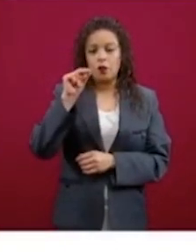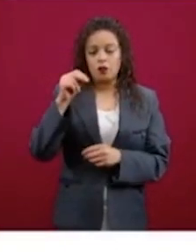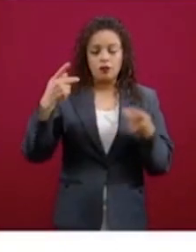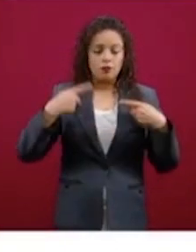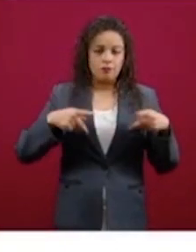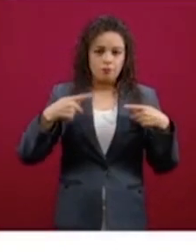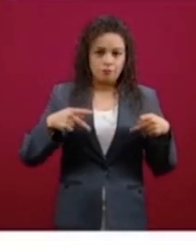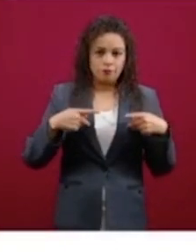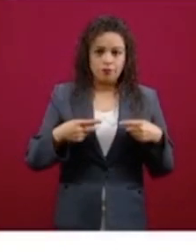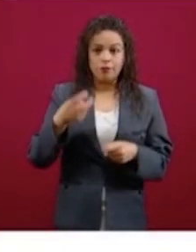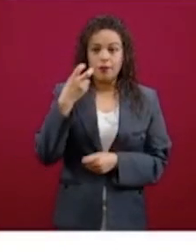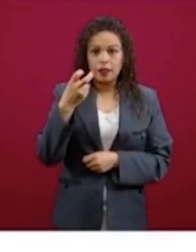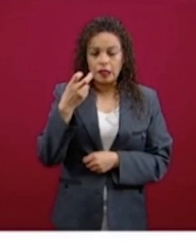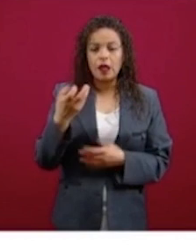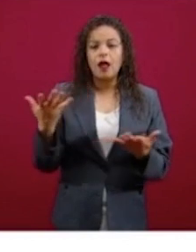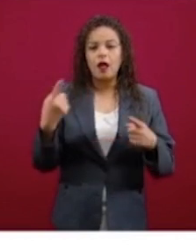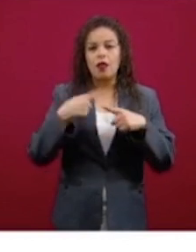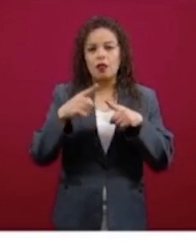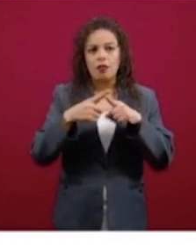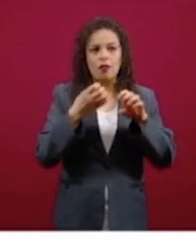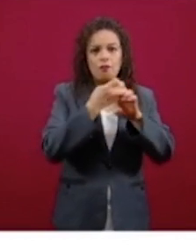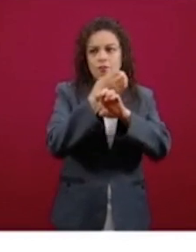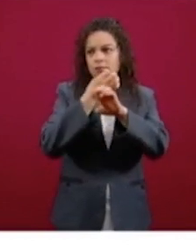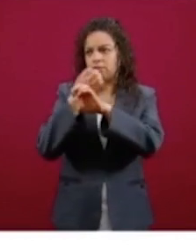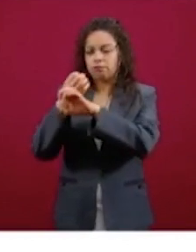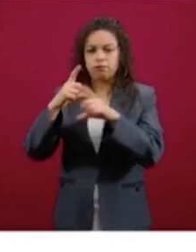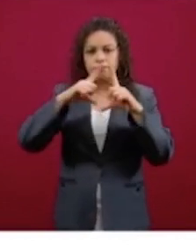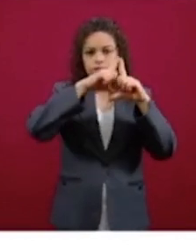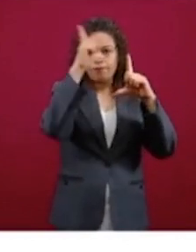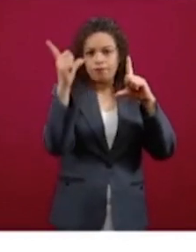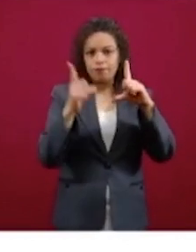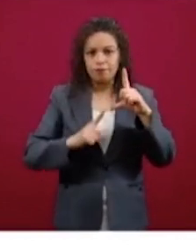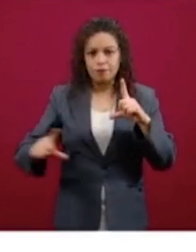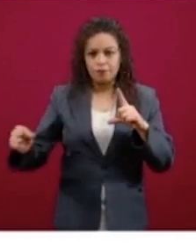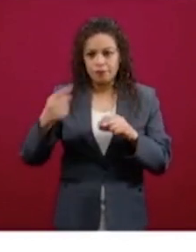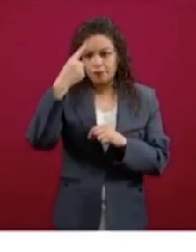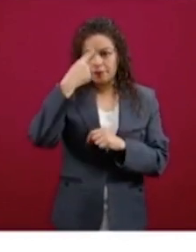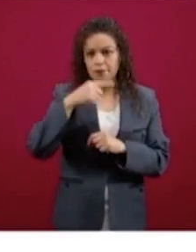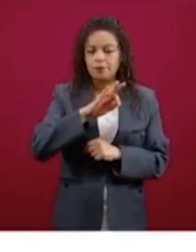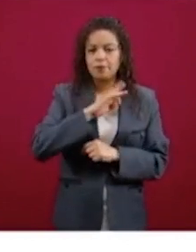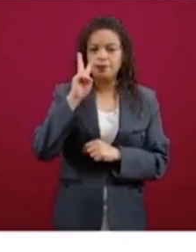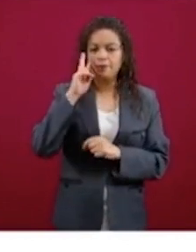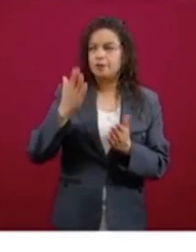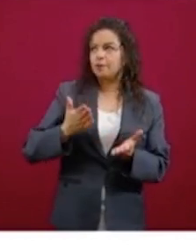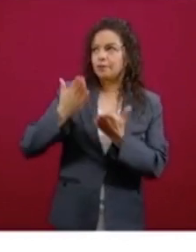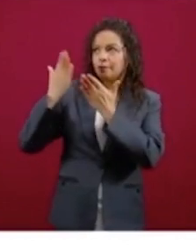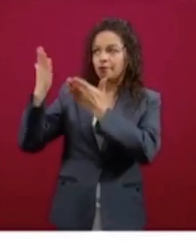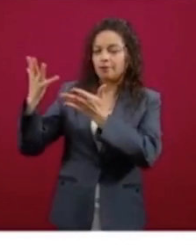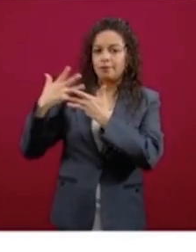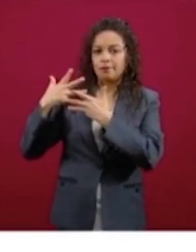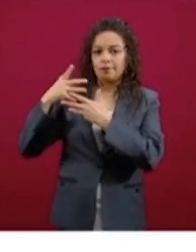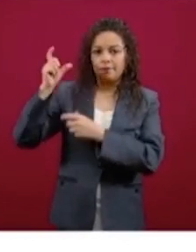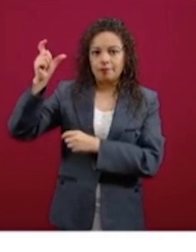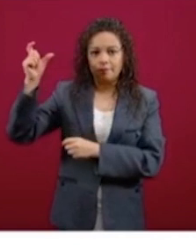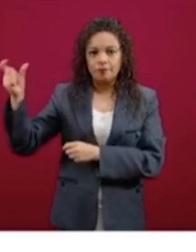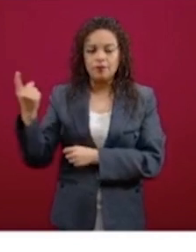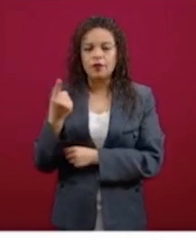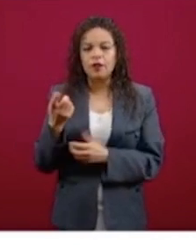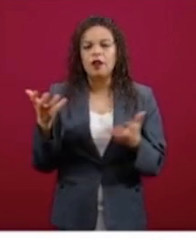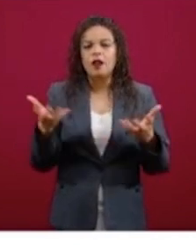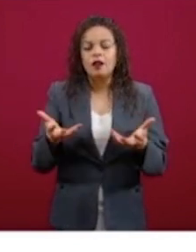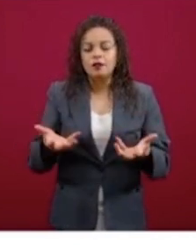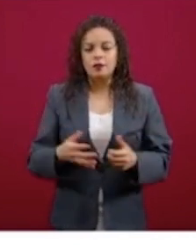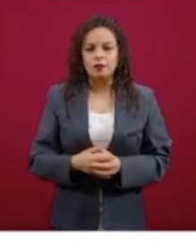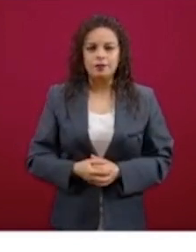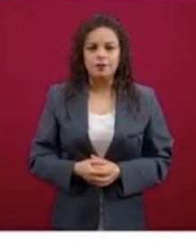despliegan en el territorio para cumplir todas estas misiones que ustedes observen aquí la lámina para